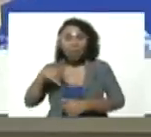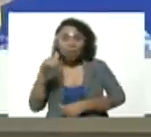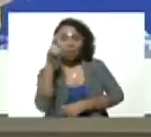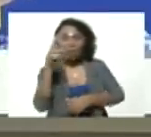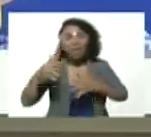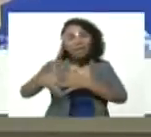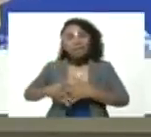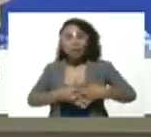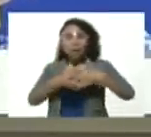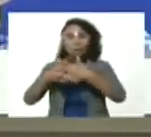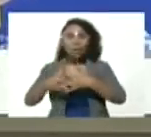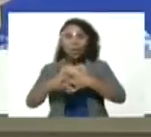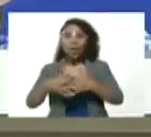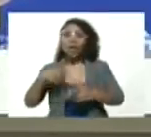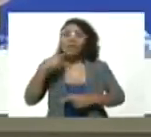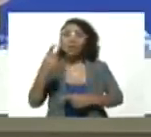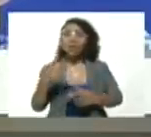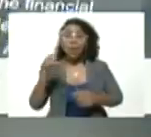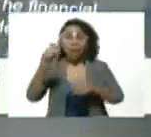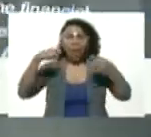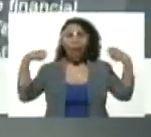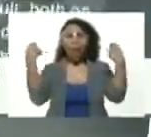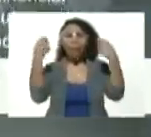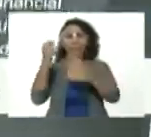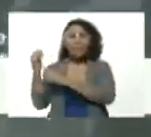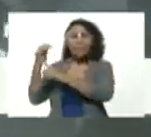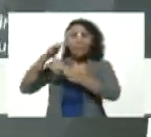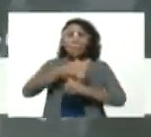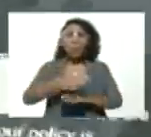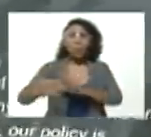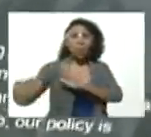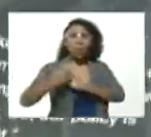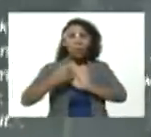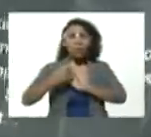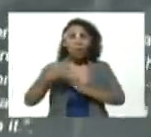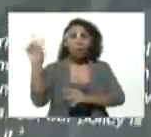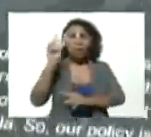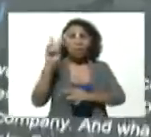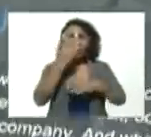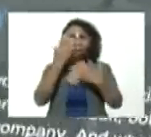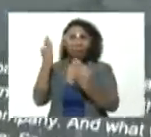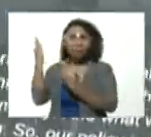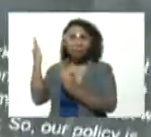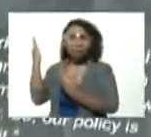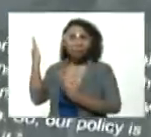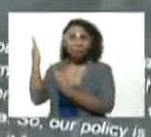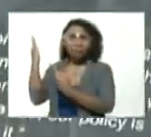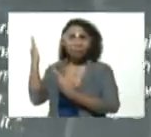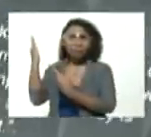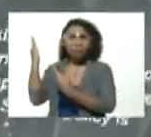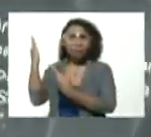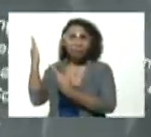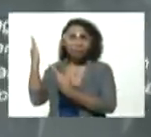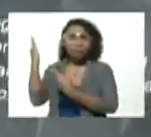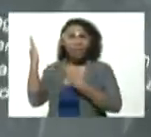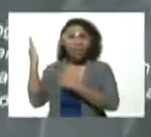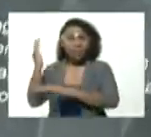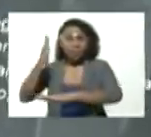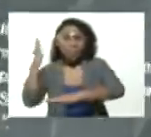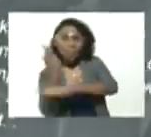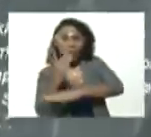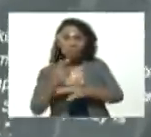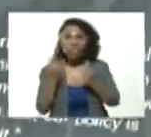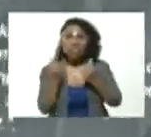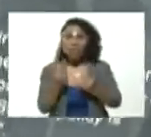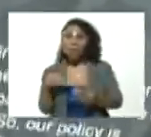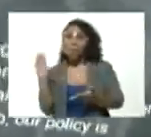Unidos, dijo: la campaña de presión contra Venezuela está funcionando. Las sanciones financieras que